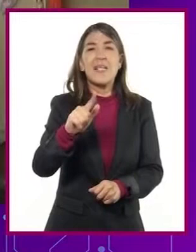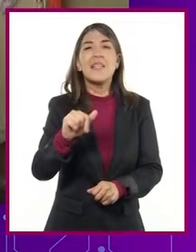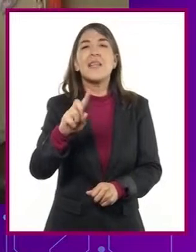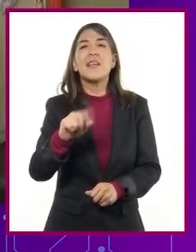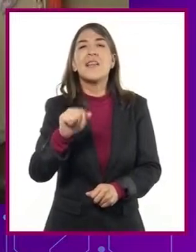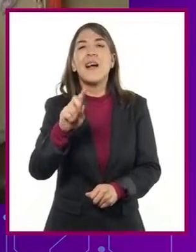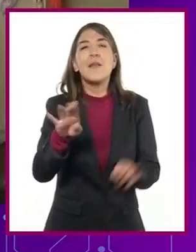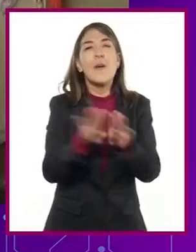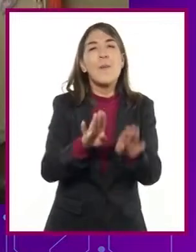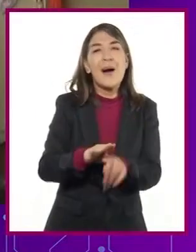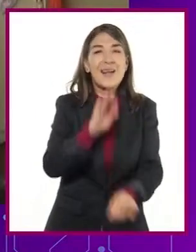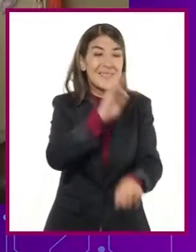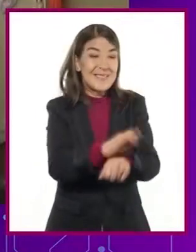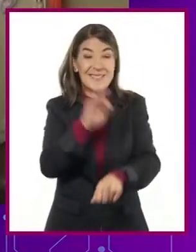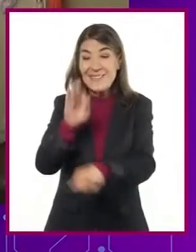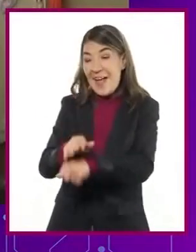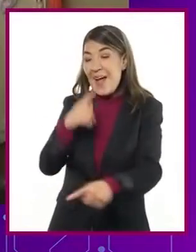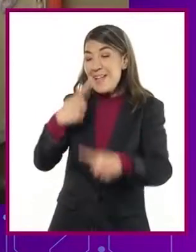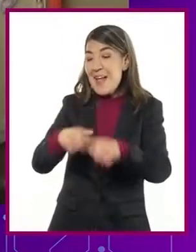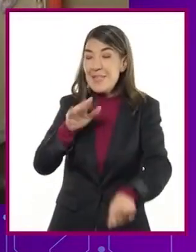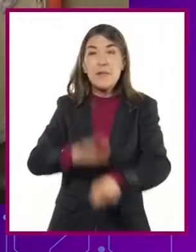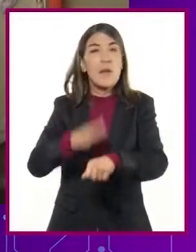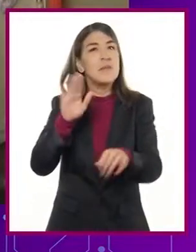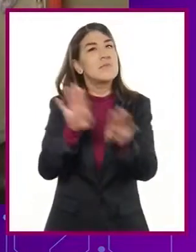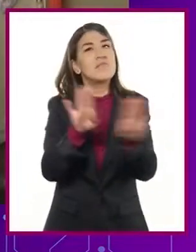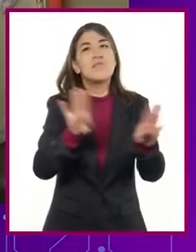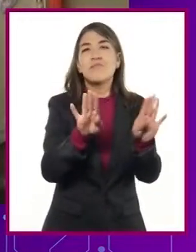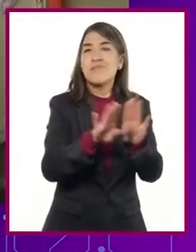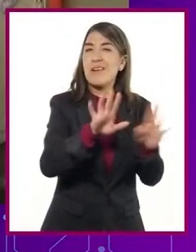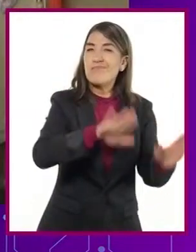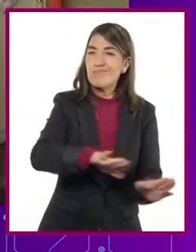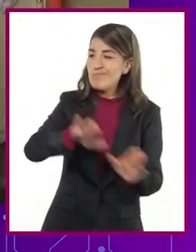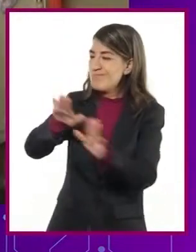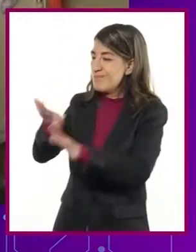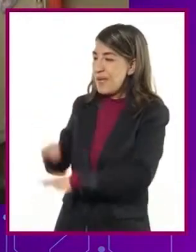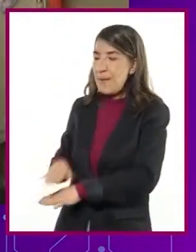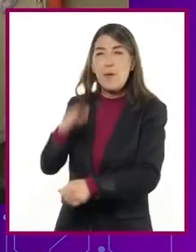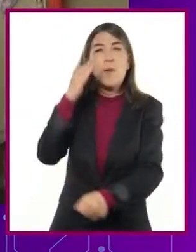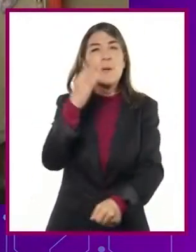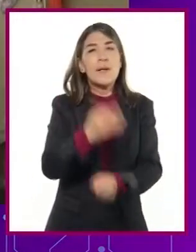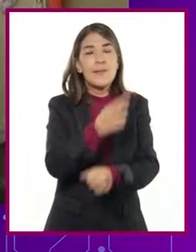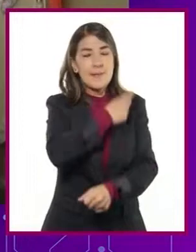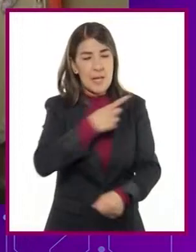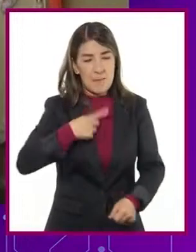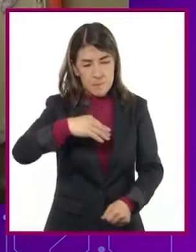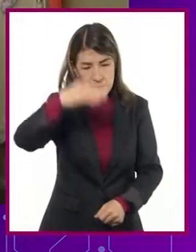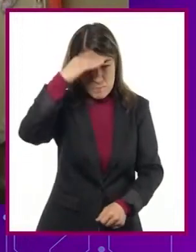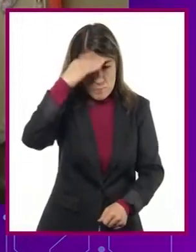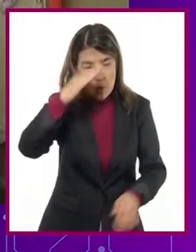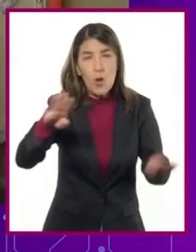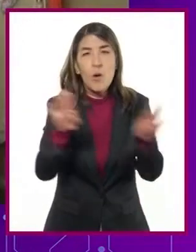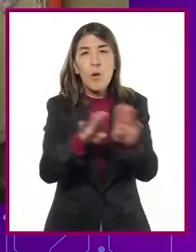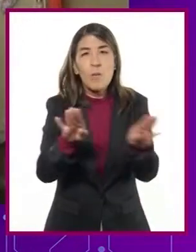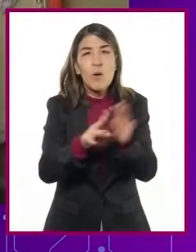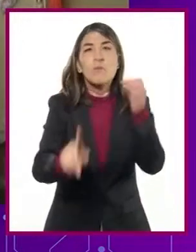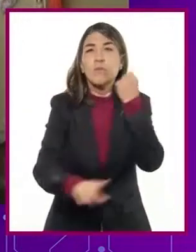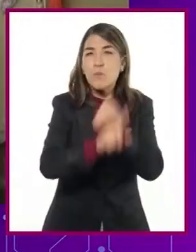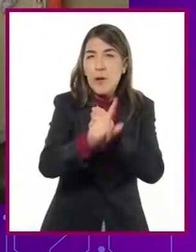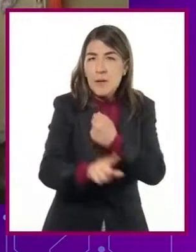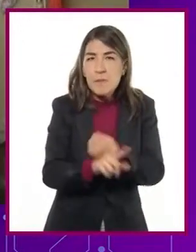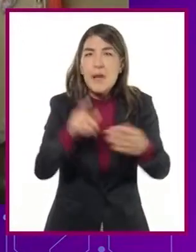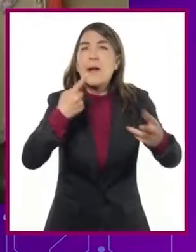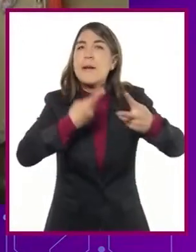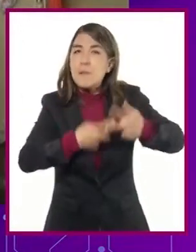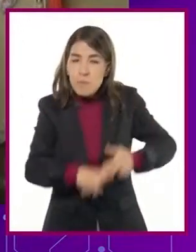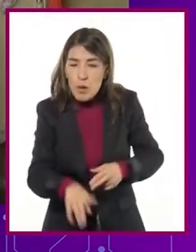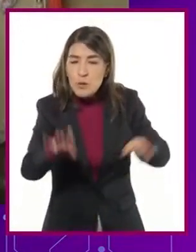esta simpatía o esta inclinación por una persona o por otra y decir, a ver, voy a analizar cómo fueron los hechos, cómo fueron las